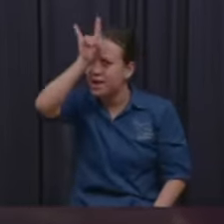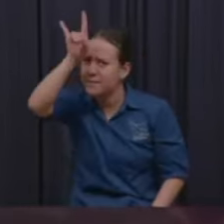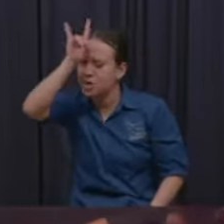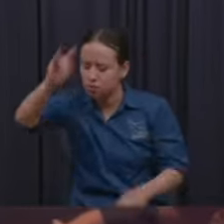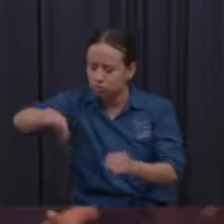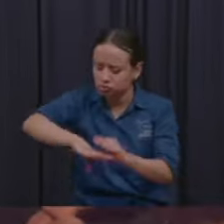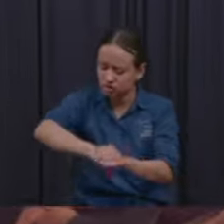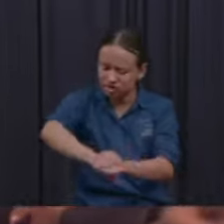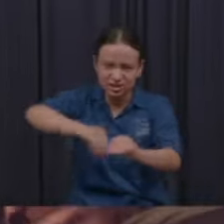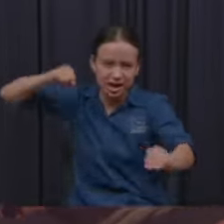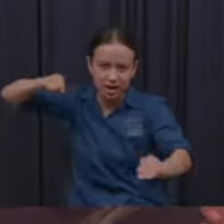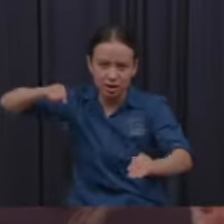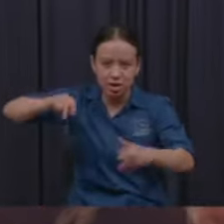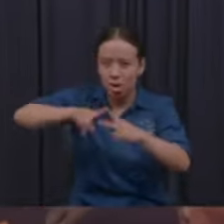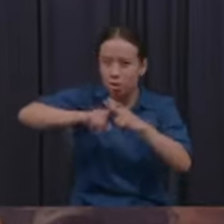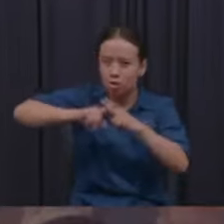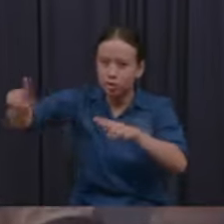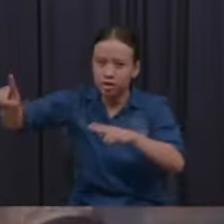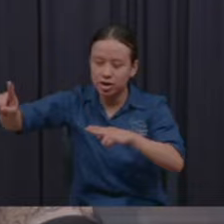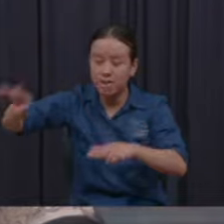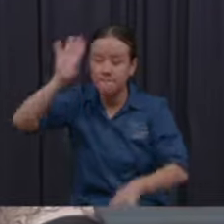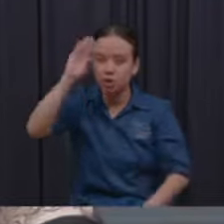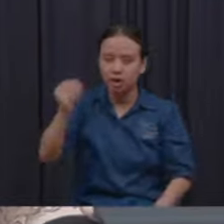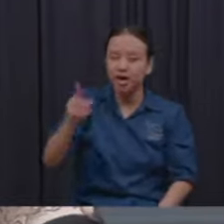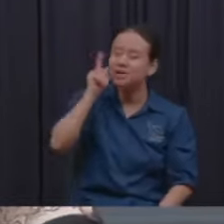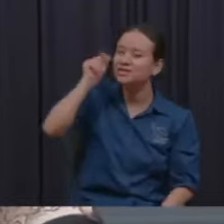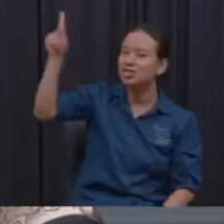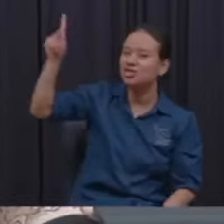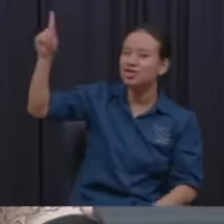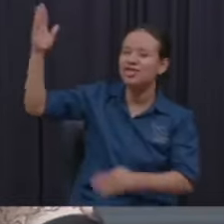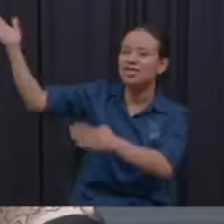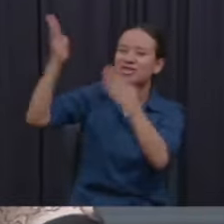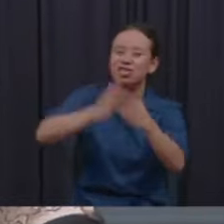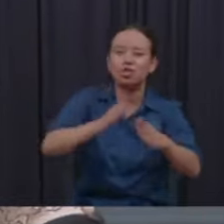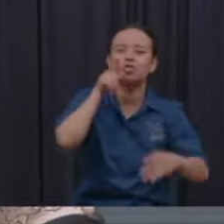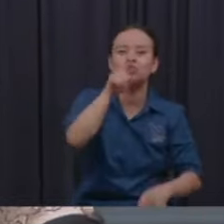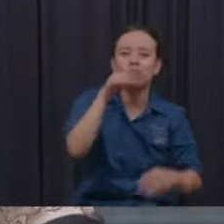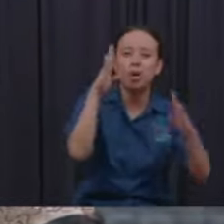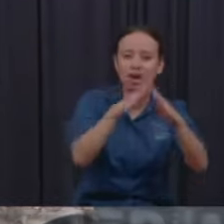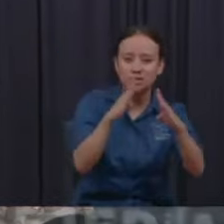que ir del lugar que el Señor te dio.